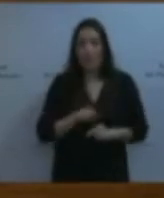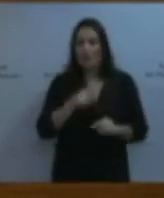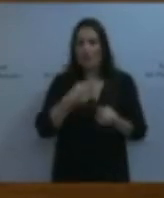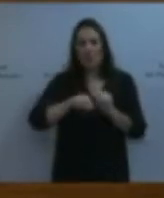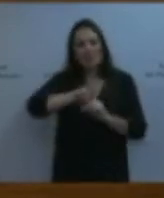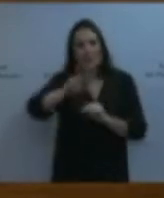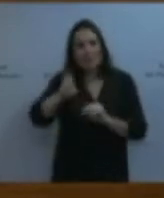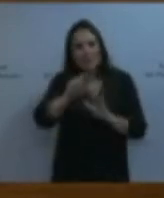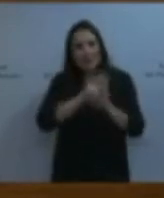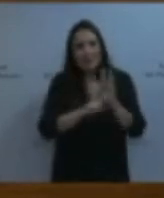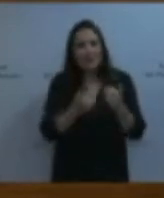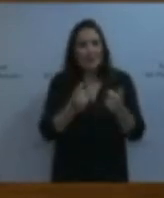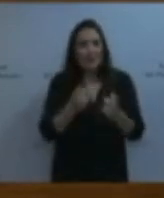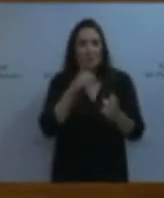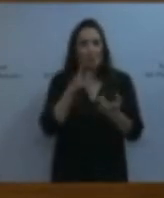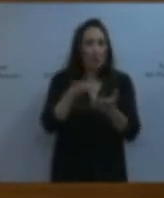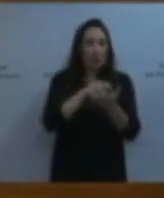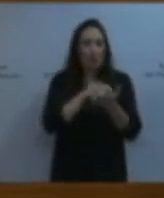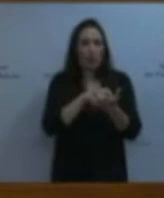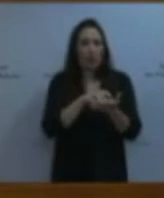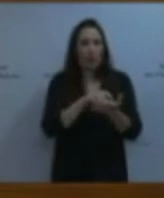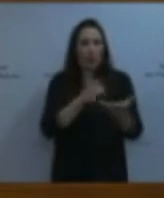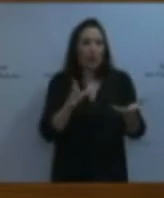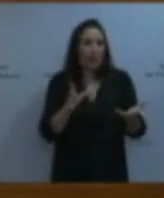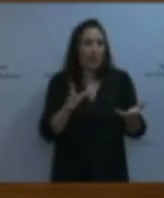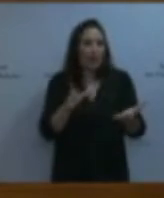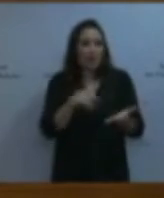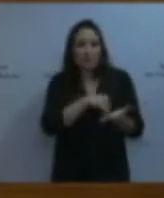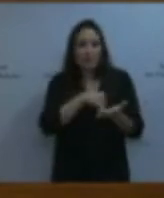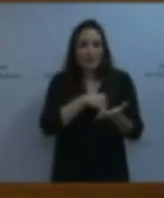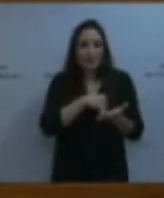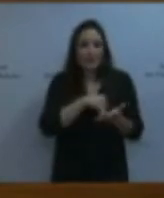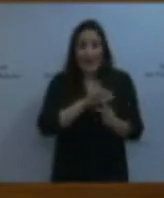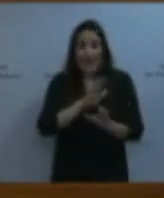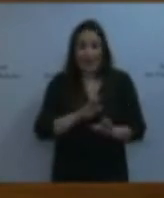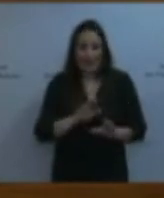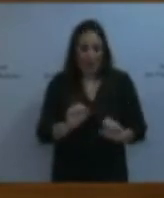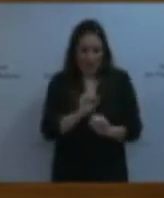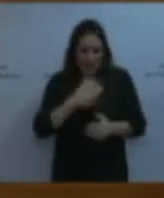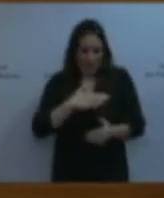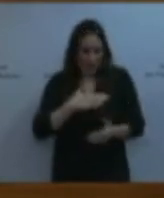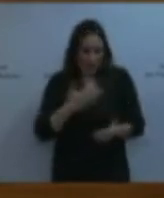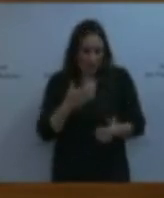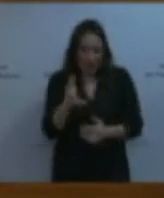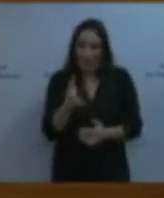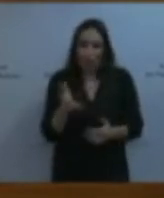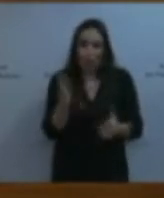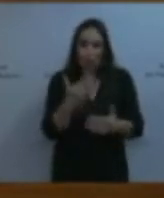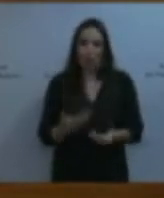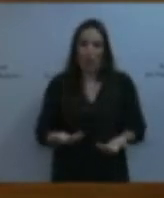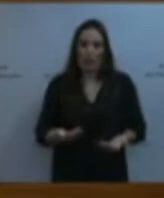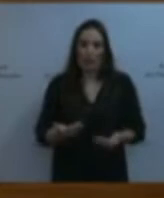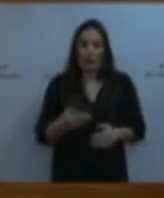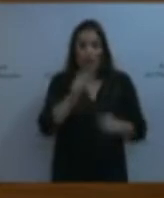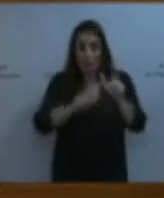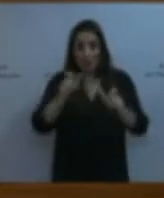para acabar con la incertidumbre, el desamparo y la opacidad, y en suma la desprotección de los derechos habitacionales de las